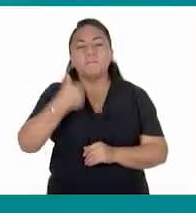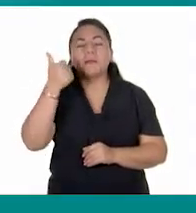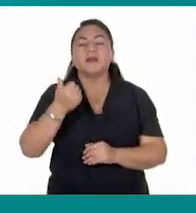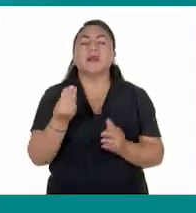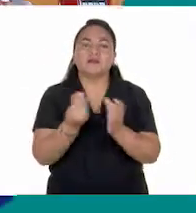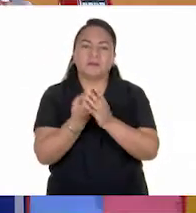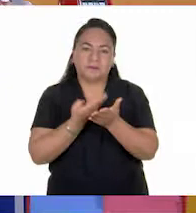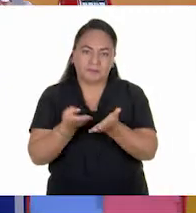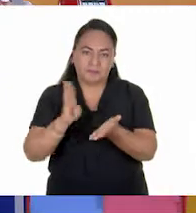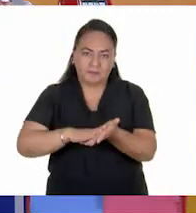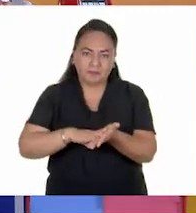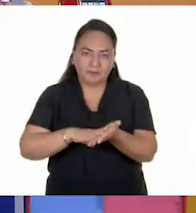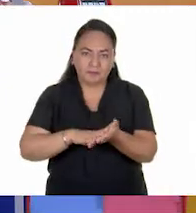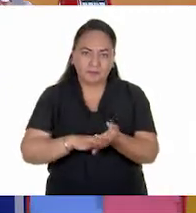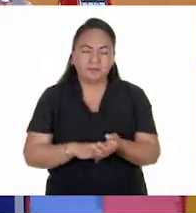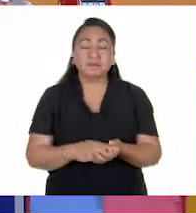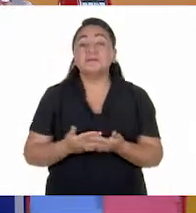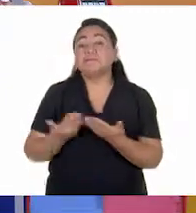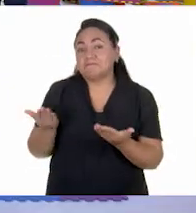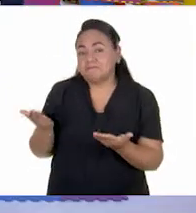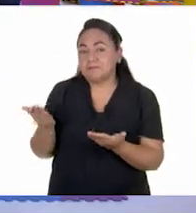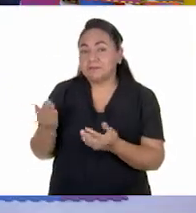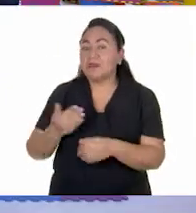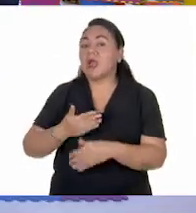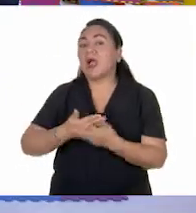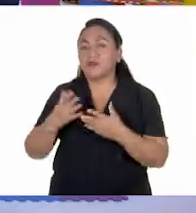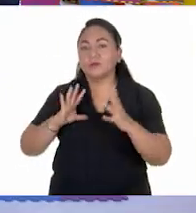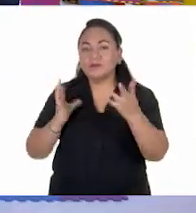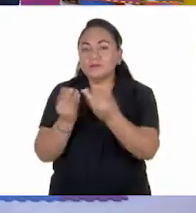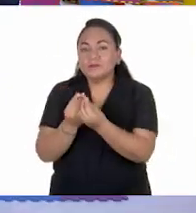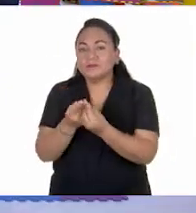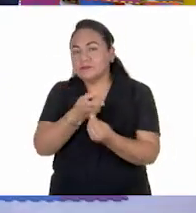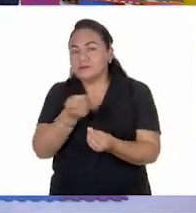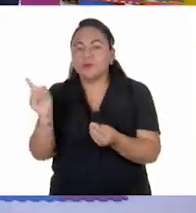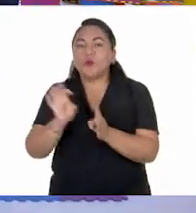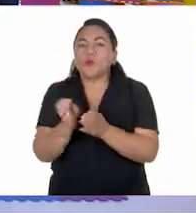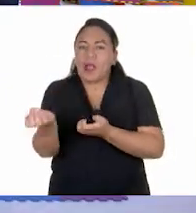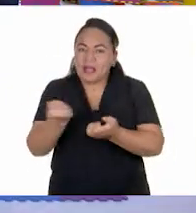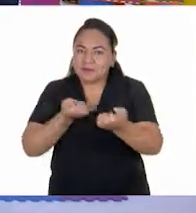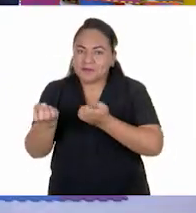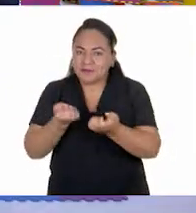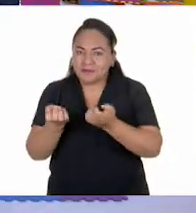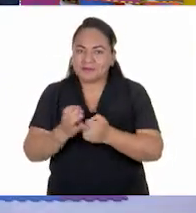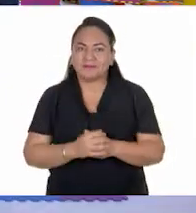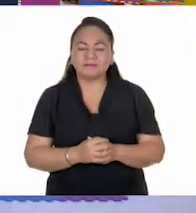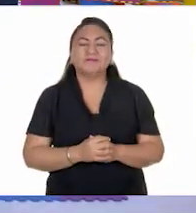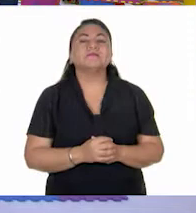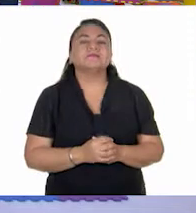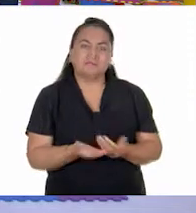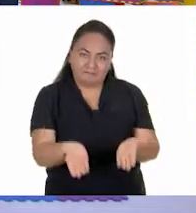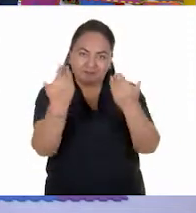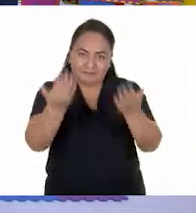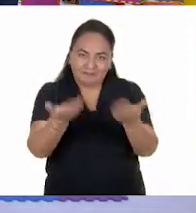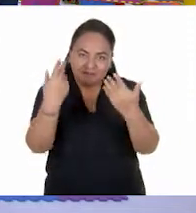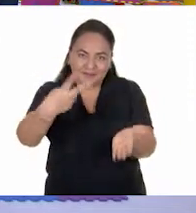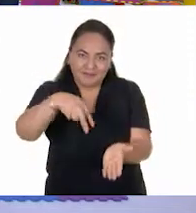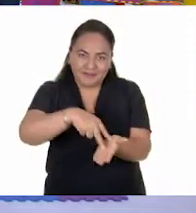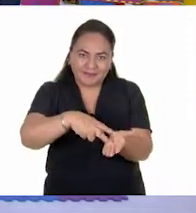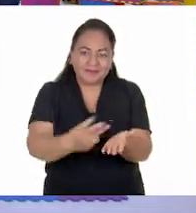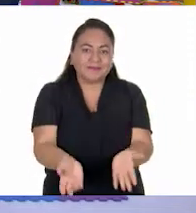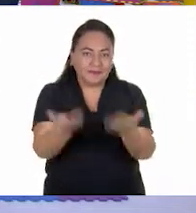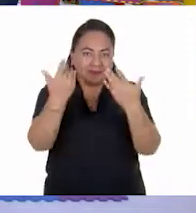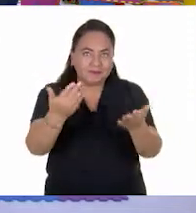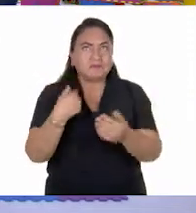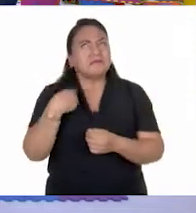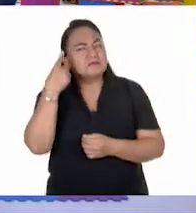bilingüe. Y ahora sí, maestro, vámonos con todos los niños a una pausa activa. Pónganse de pie. Todos de pie. ¿Y